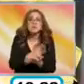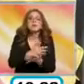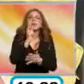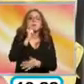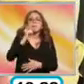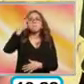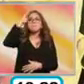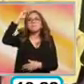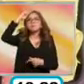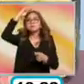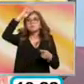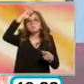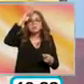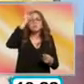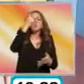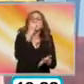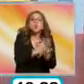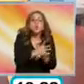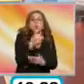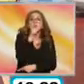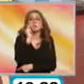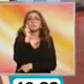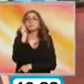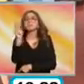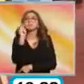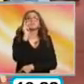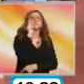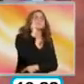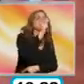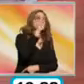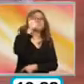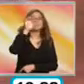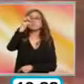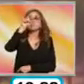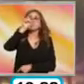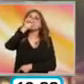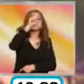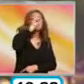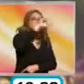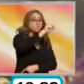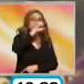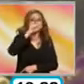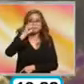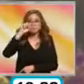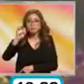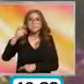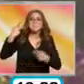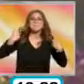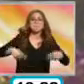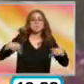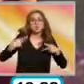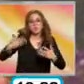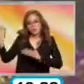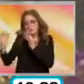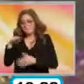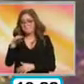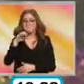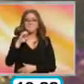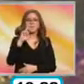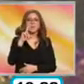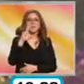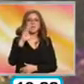entonces, ¿qué estamos haciendo? Estamos tragando todas esas imágenes que los mercadólogos de las compañías que nos